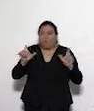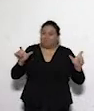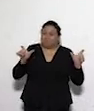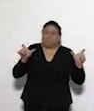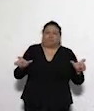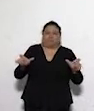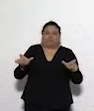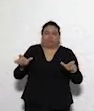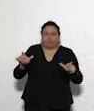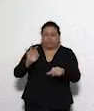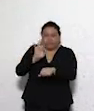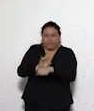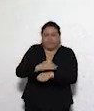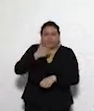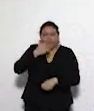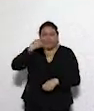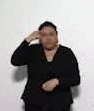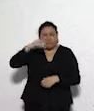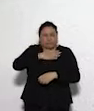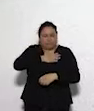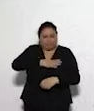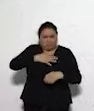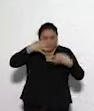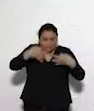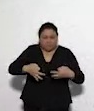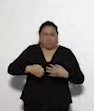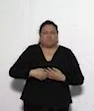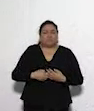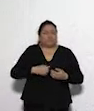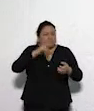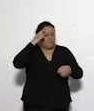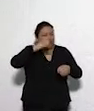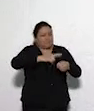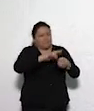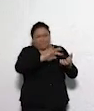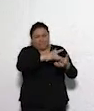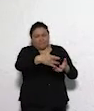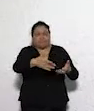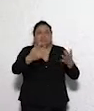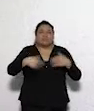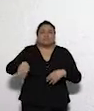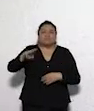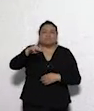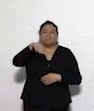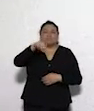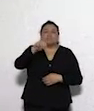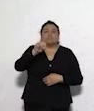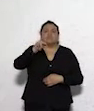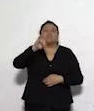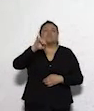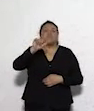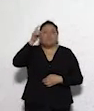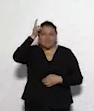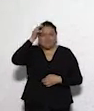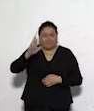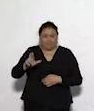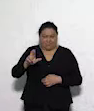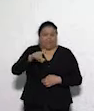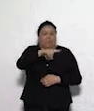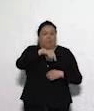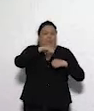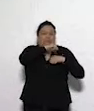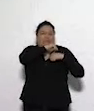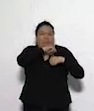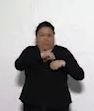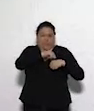democracia. Muchas gracias, rector. Muy estimada y querida doctora Mónica González, abogada general de la